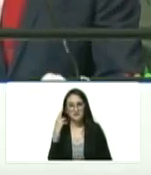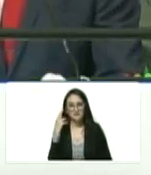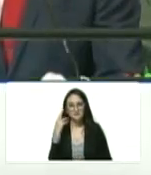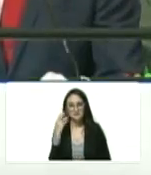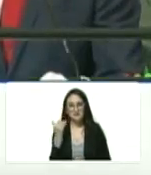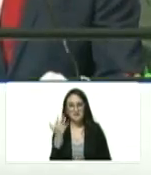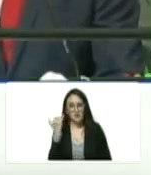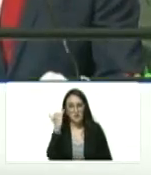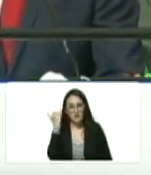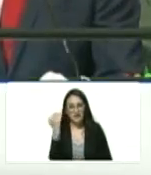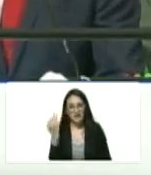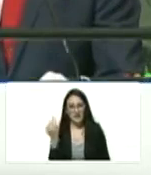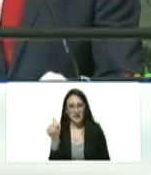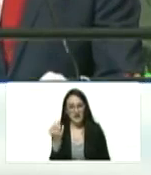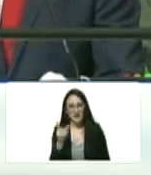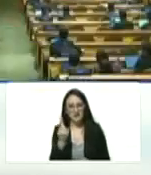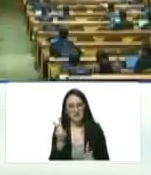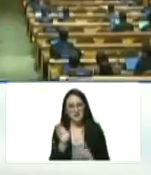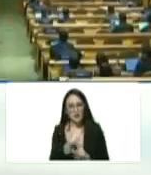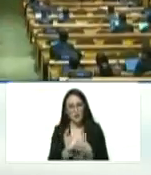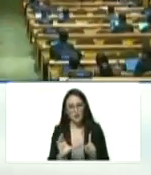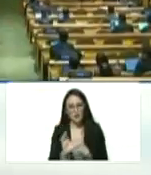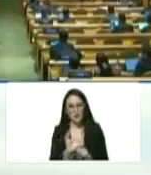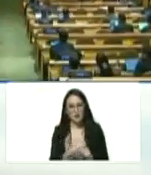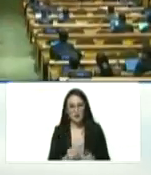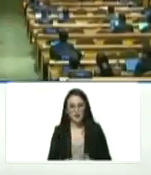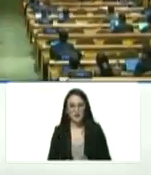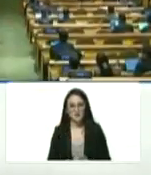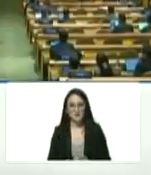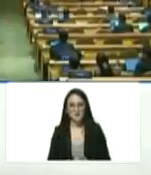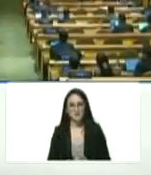una idea eminentemente cultural.